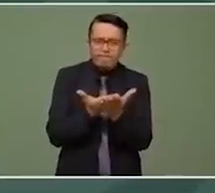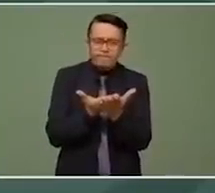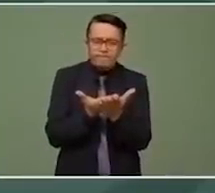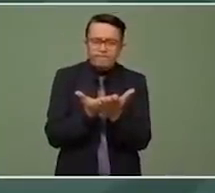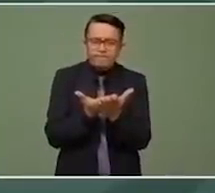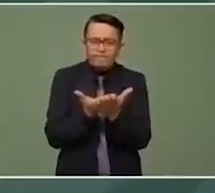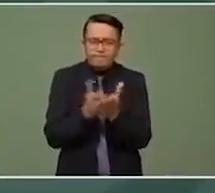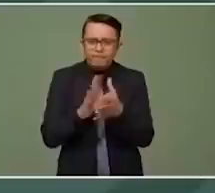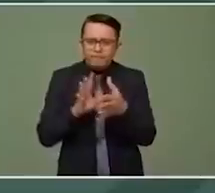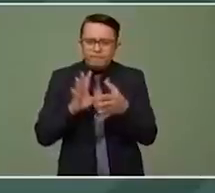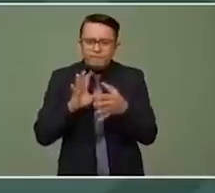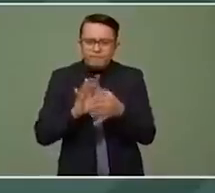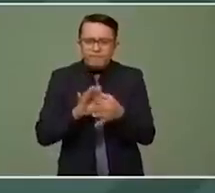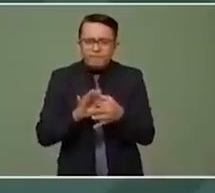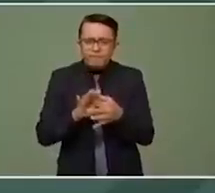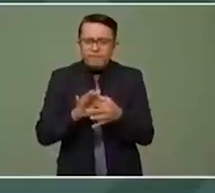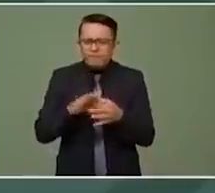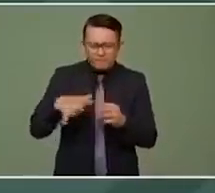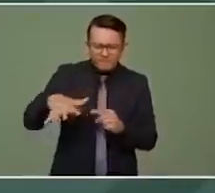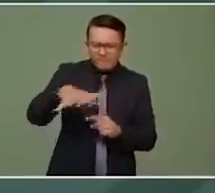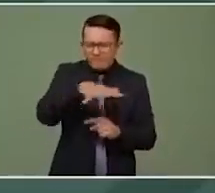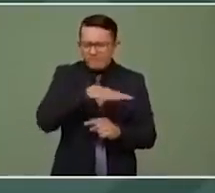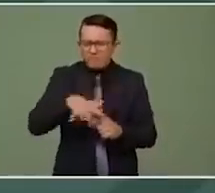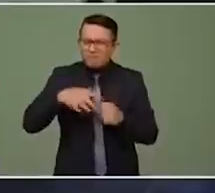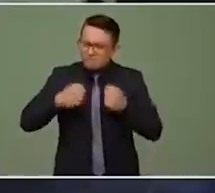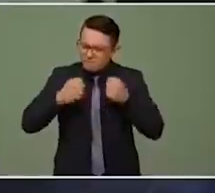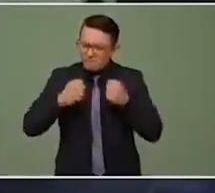en materia de seguridad pública